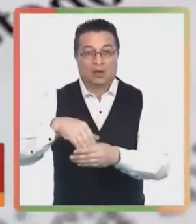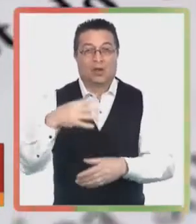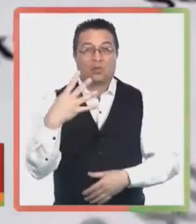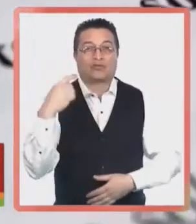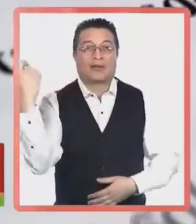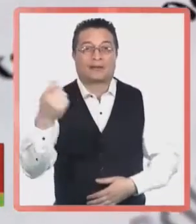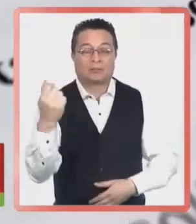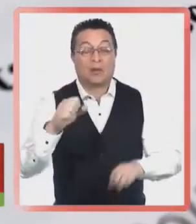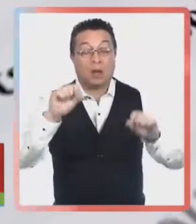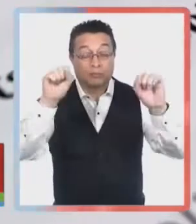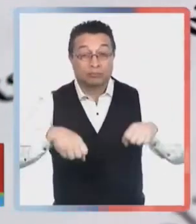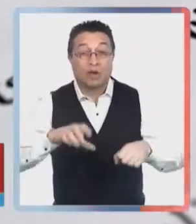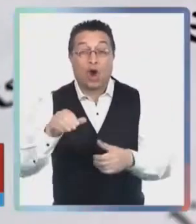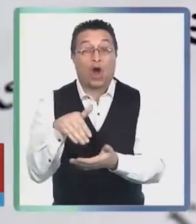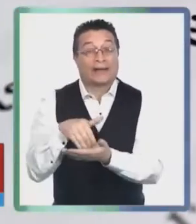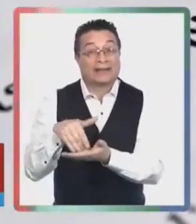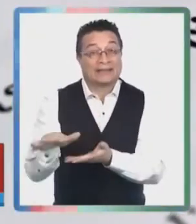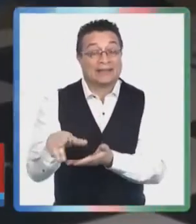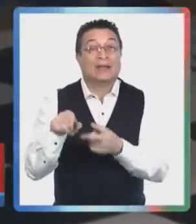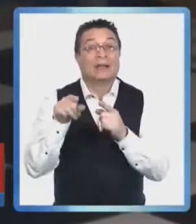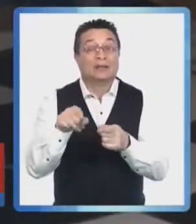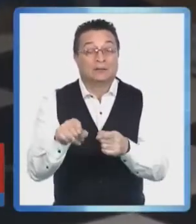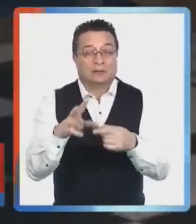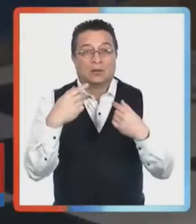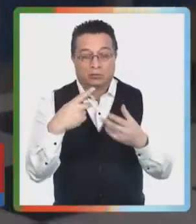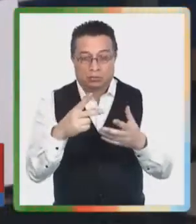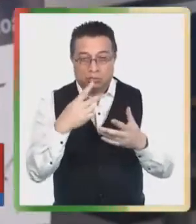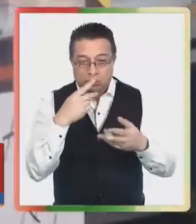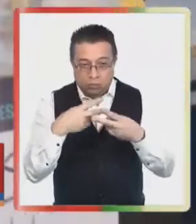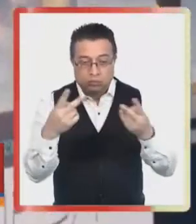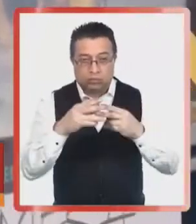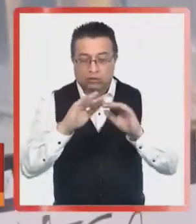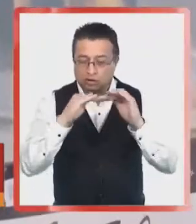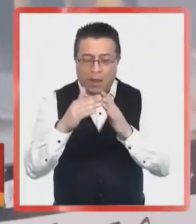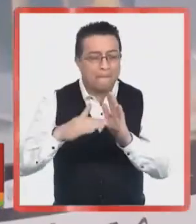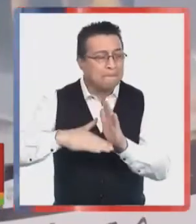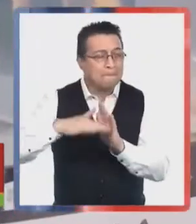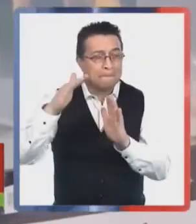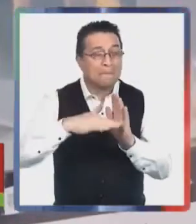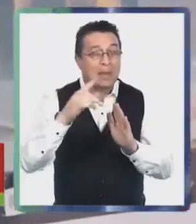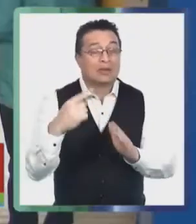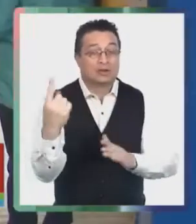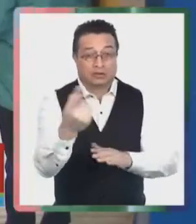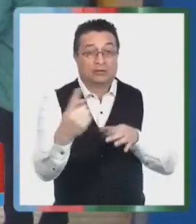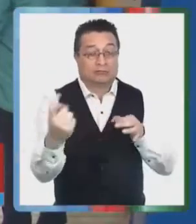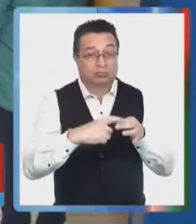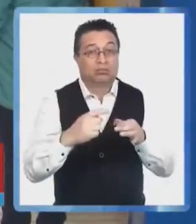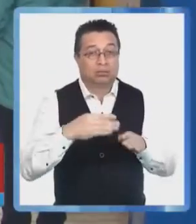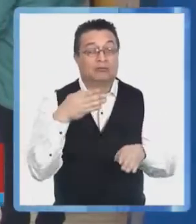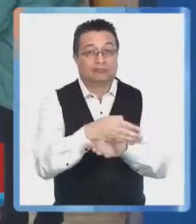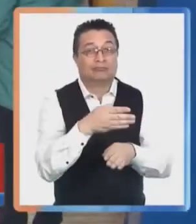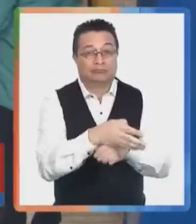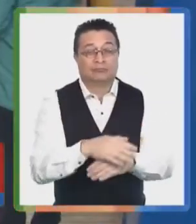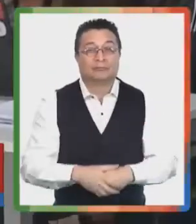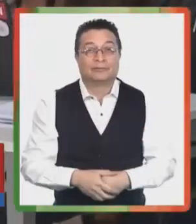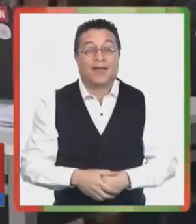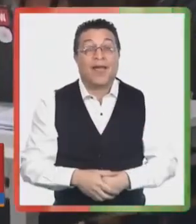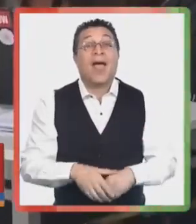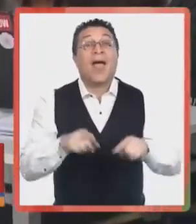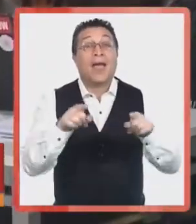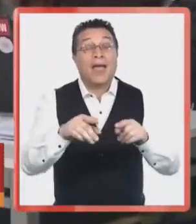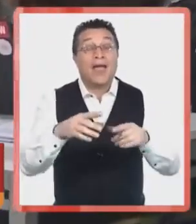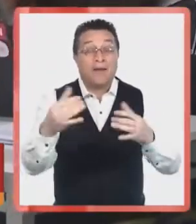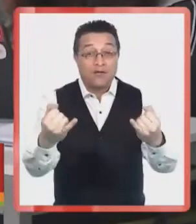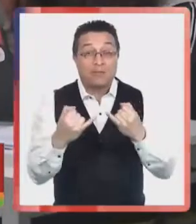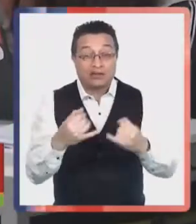de septiembre para aprobar o rechazar el texto, el voto de los jóvenes será clave porque son la mayoría del padrón electoral. La información